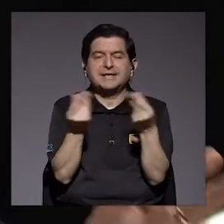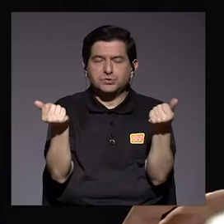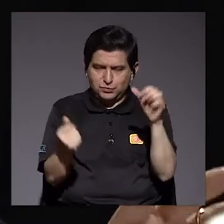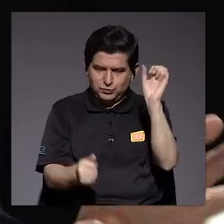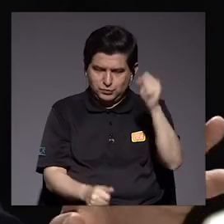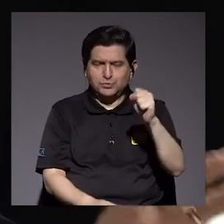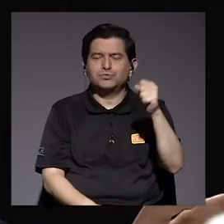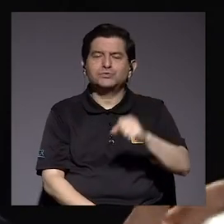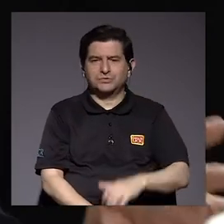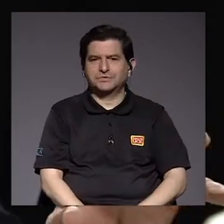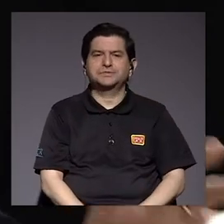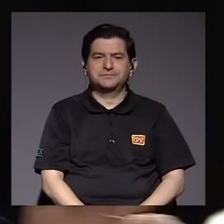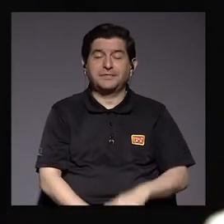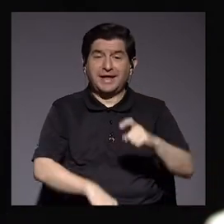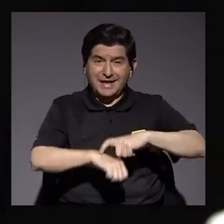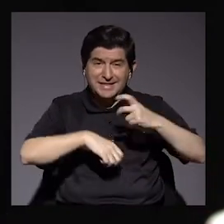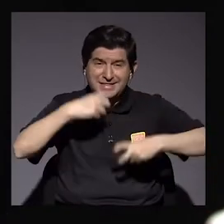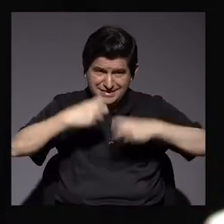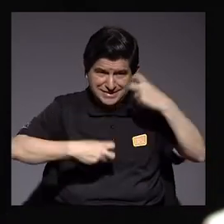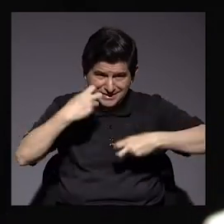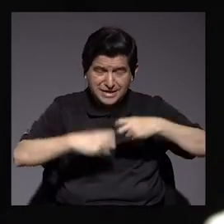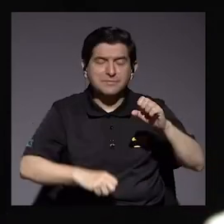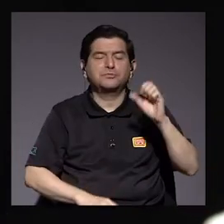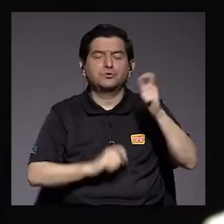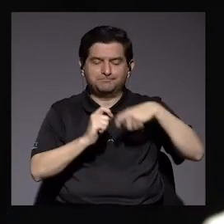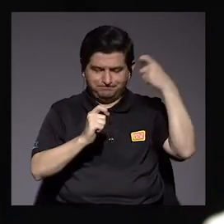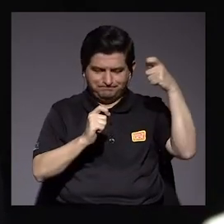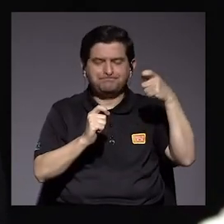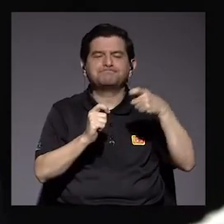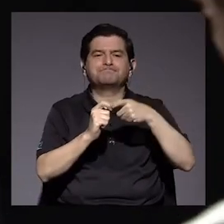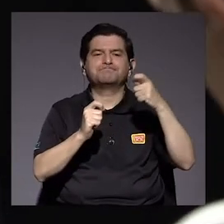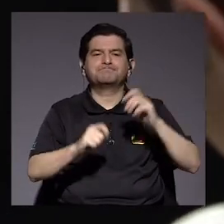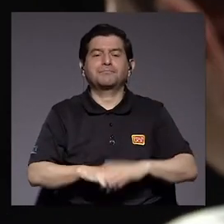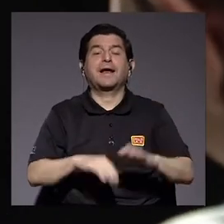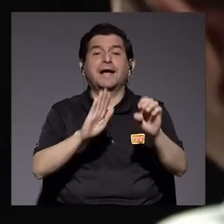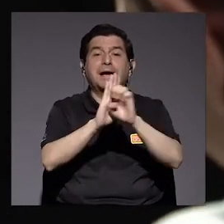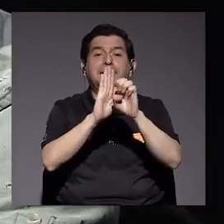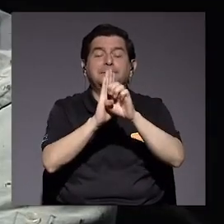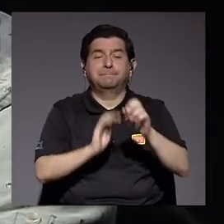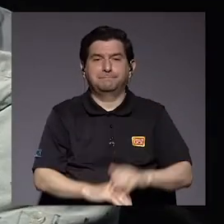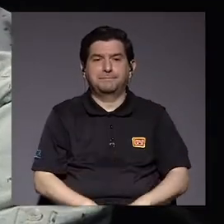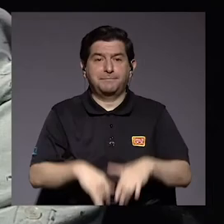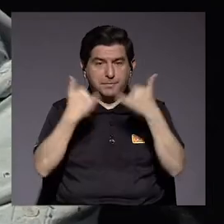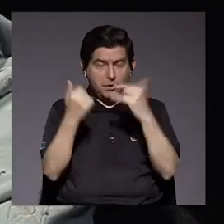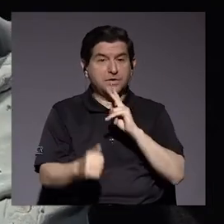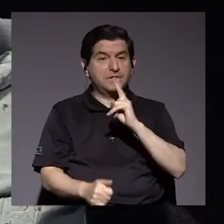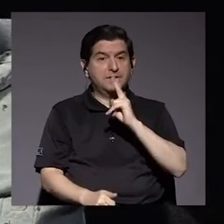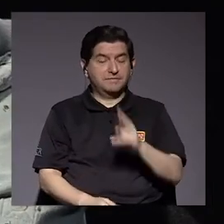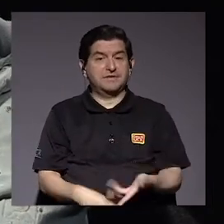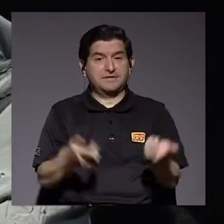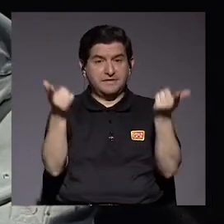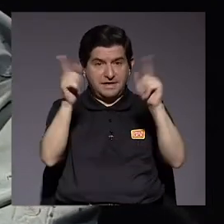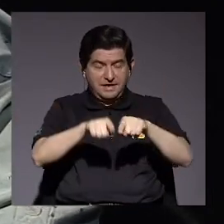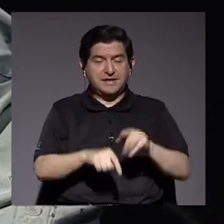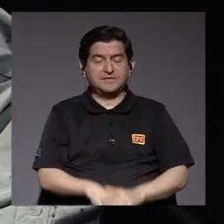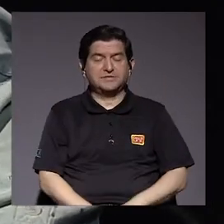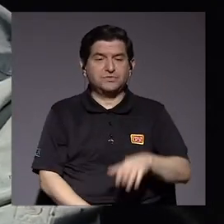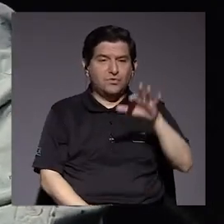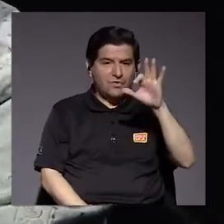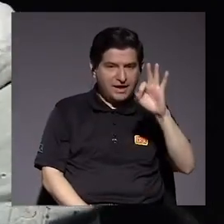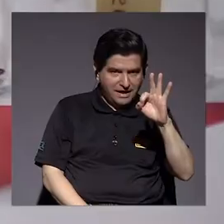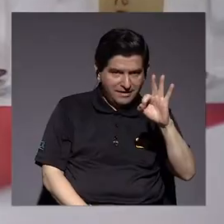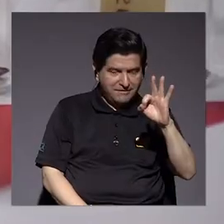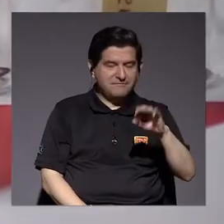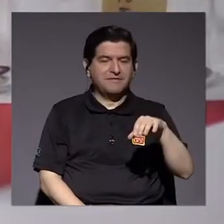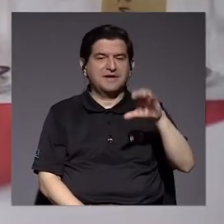De soluciones de nuestros graneros en momentos de crisis, sí, efectivamente. Exactamente. Entonces, por ejemplo, algo que ya es realidad, el caso del Faciolus